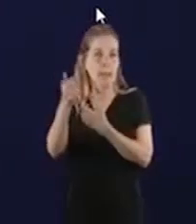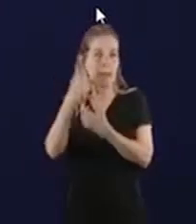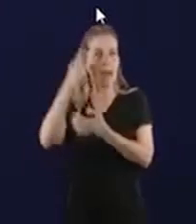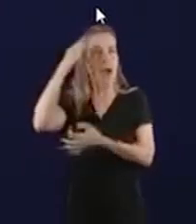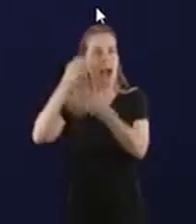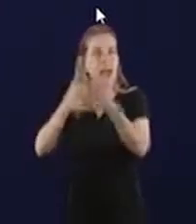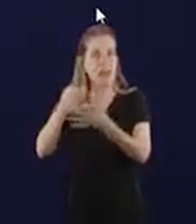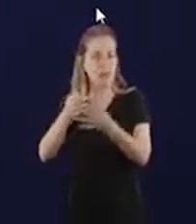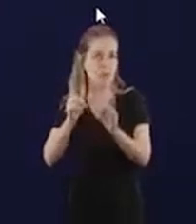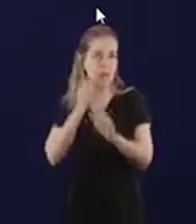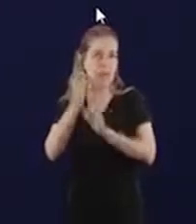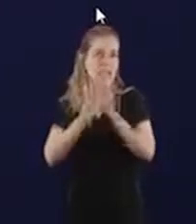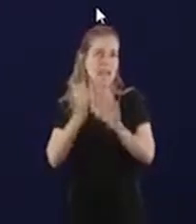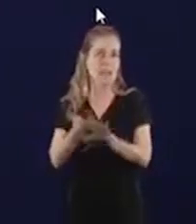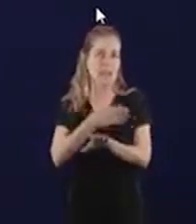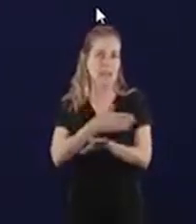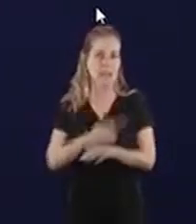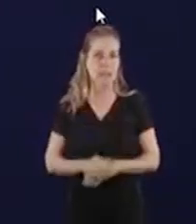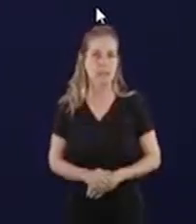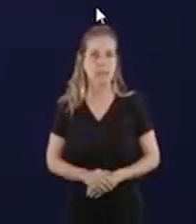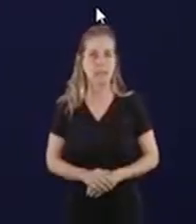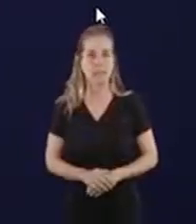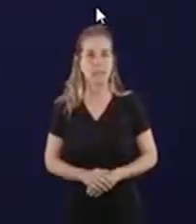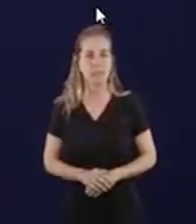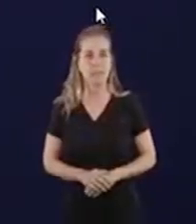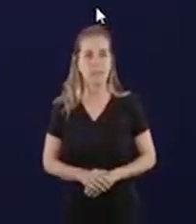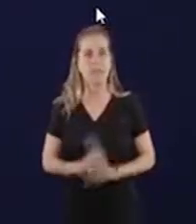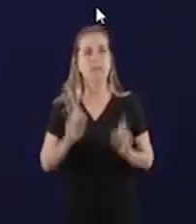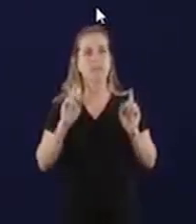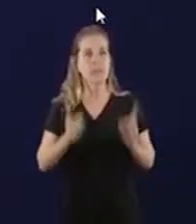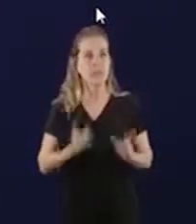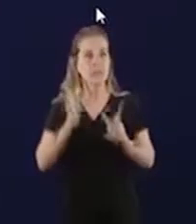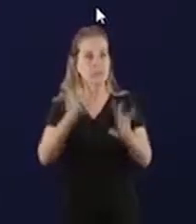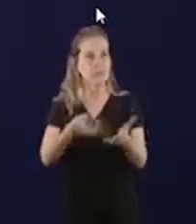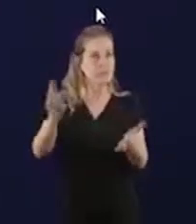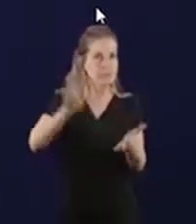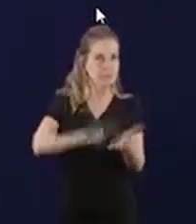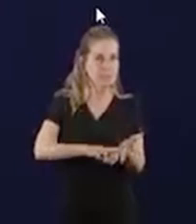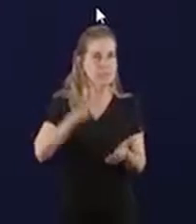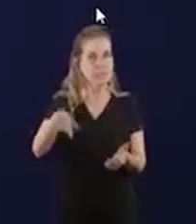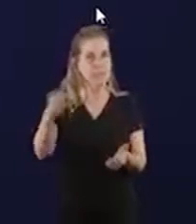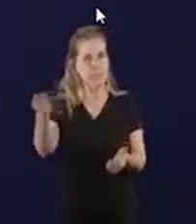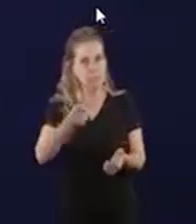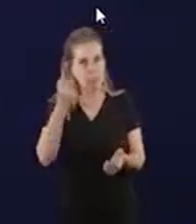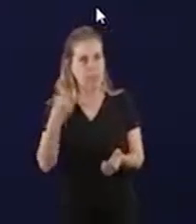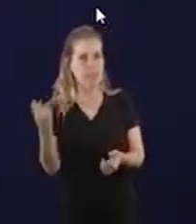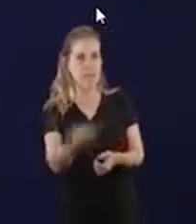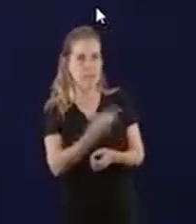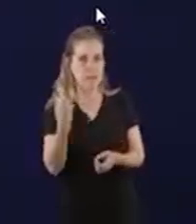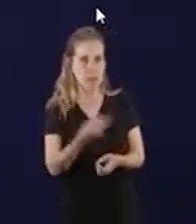describí al principio eh Y por supuesto repito la relevancia que tiene para